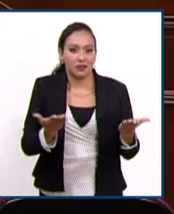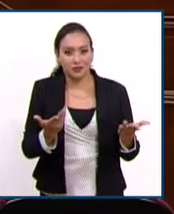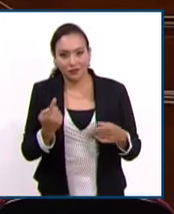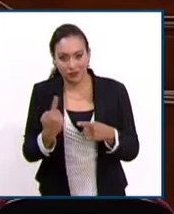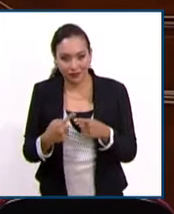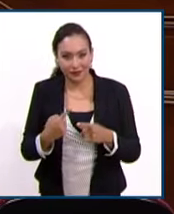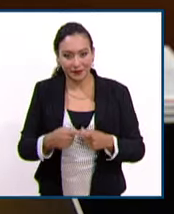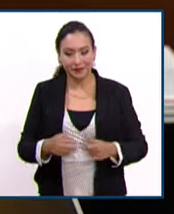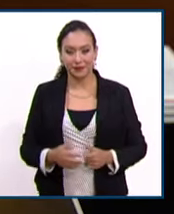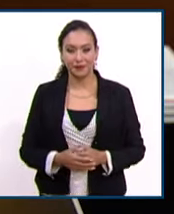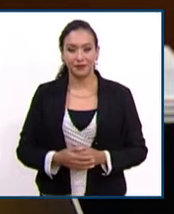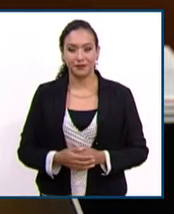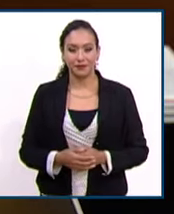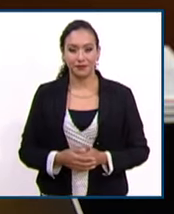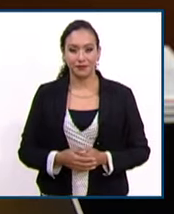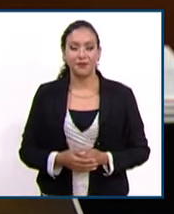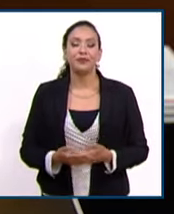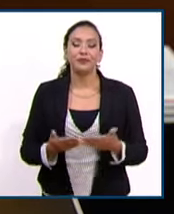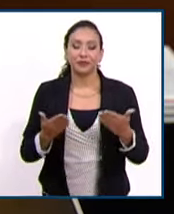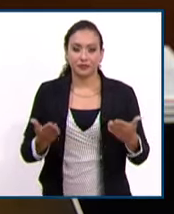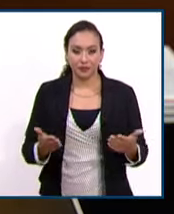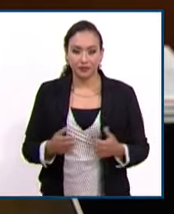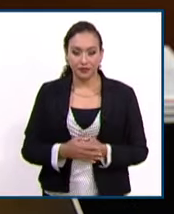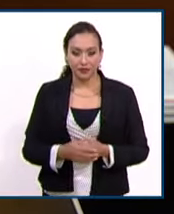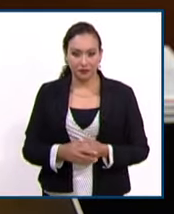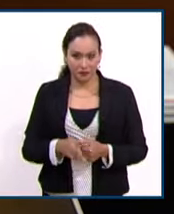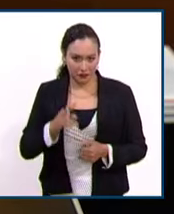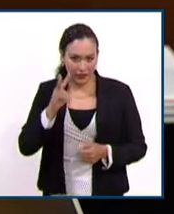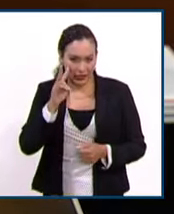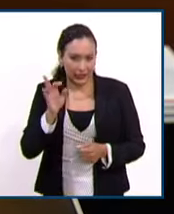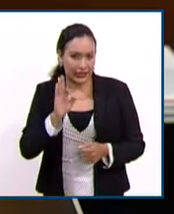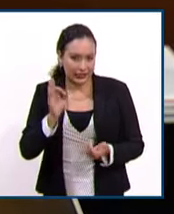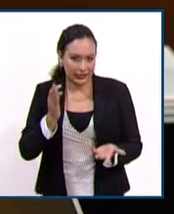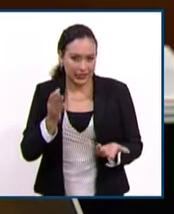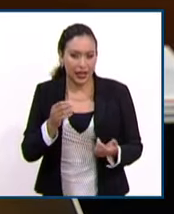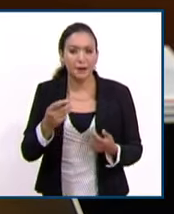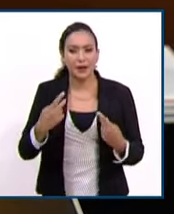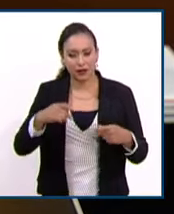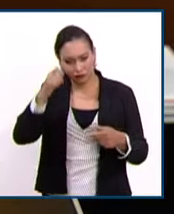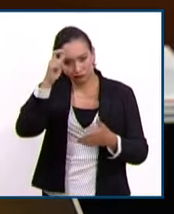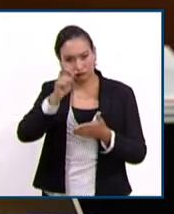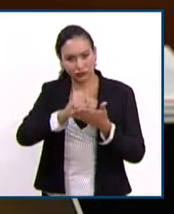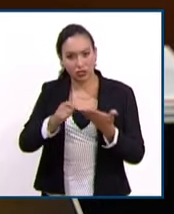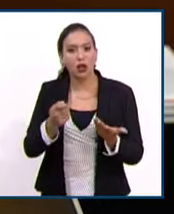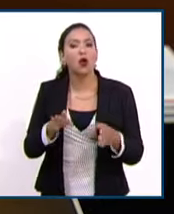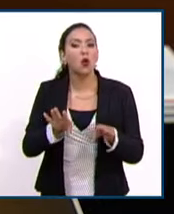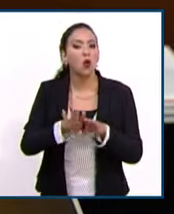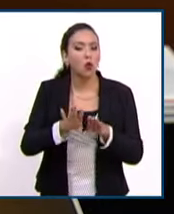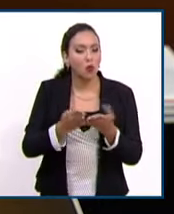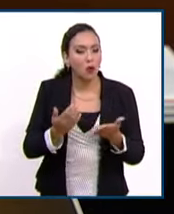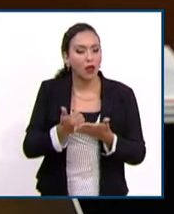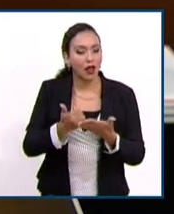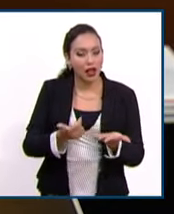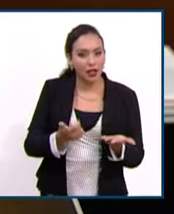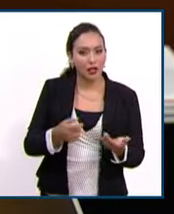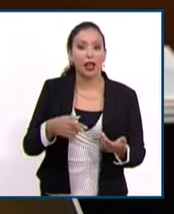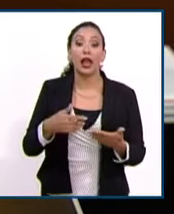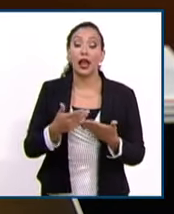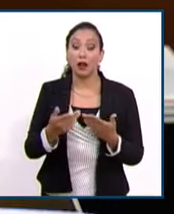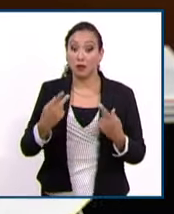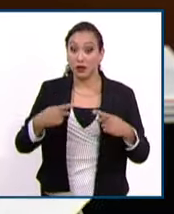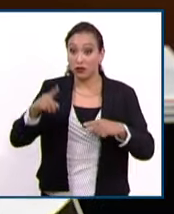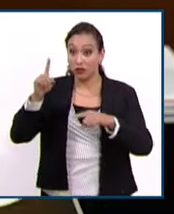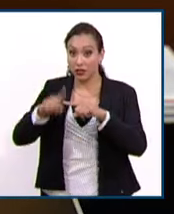noticia de la posible infracción a un derecho de autores que proceden a retirar, no es porque estén autorizados